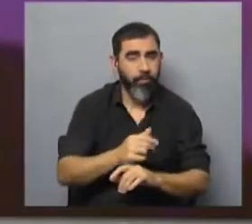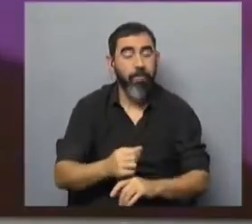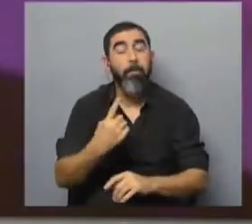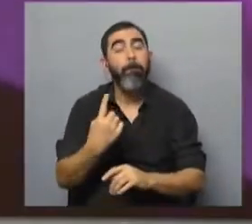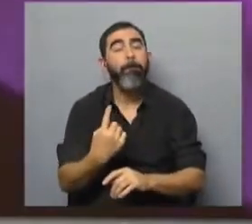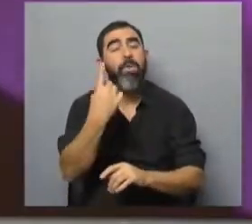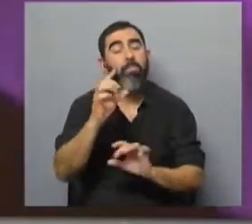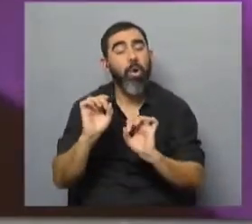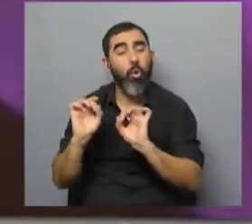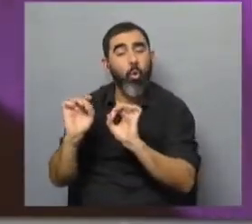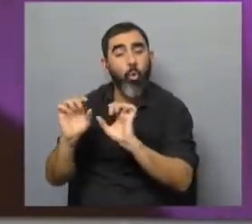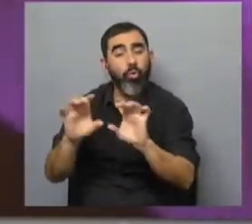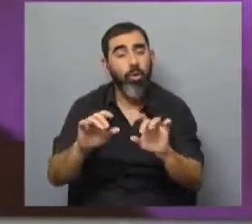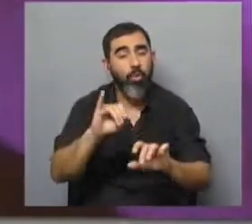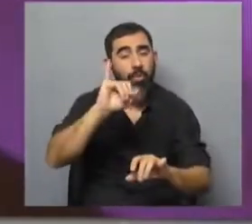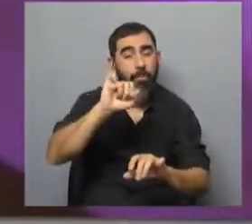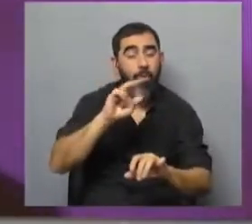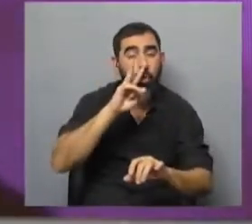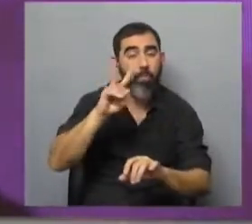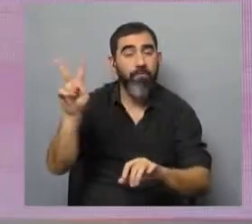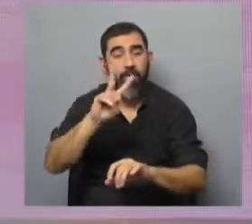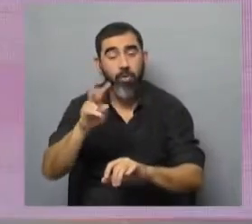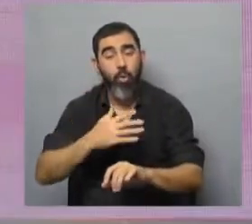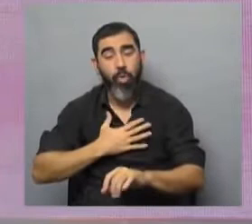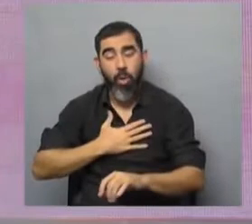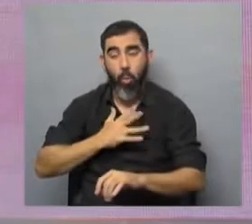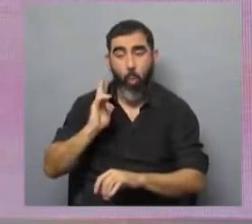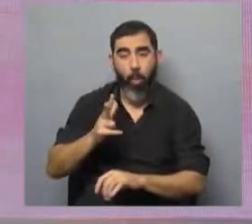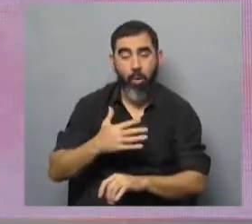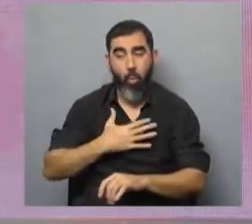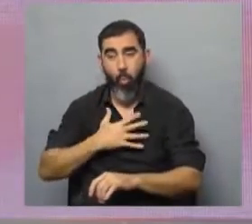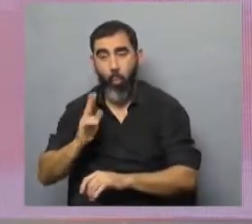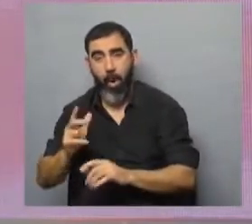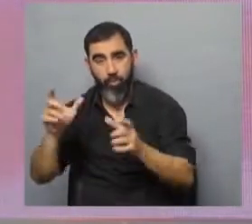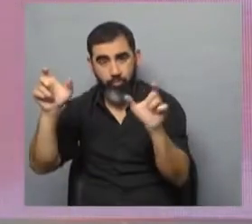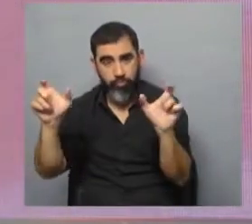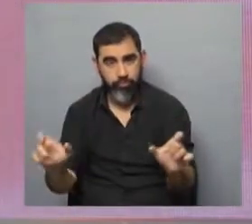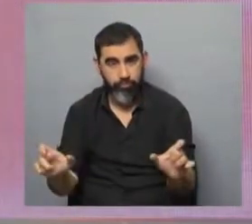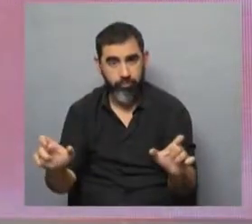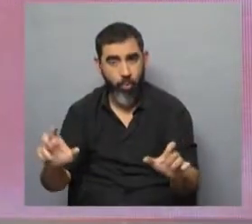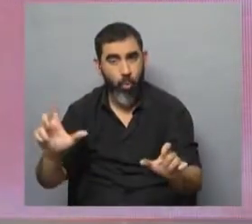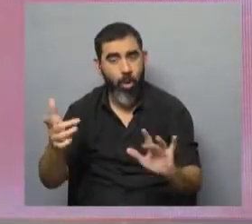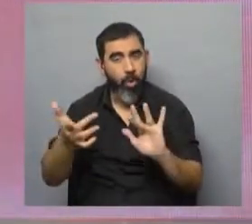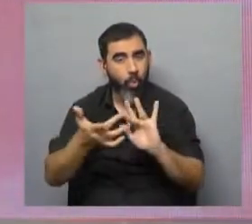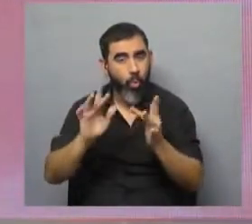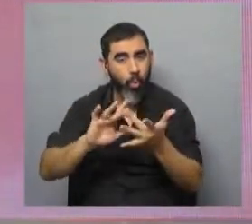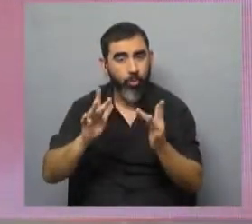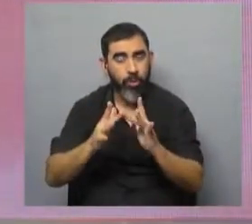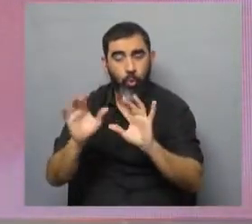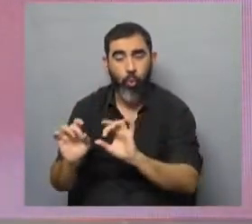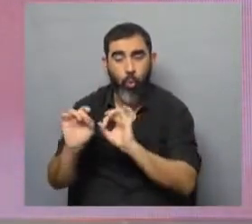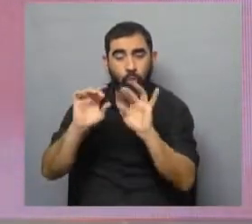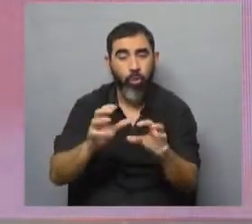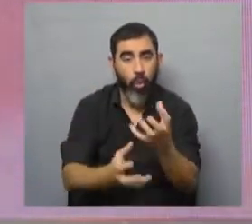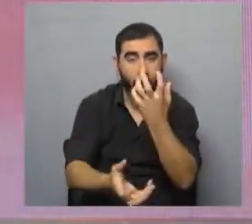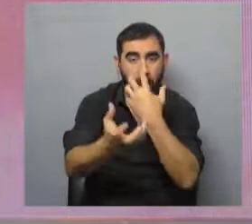principal en este brote de mayo 22 es humano-humano. No se ha encontrado un vínculo a una transmisión a través de un